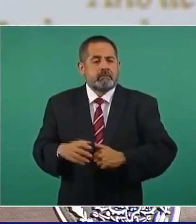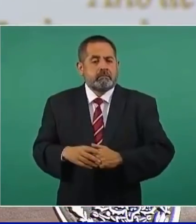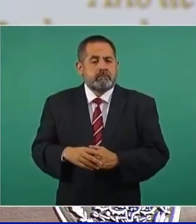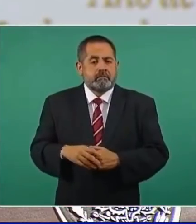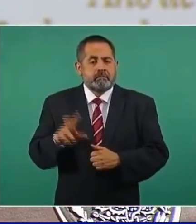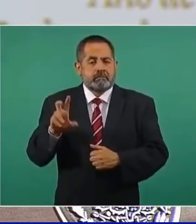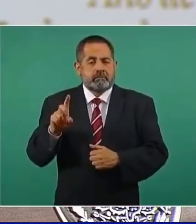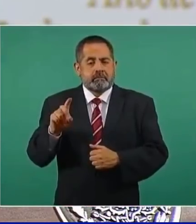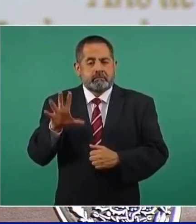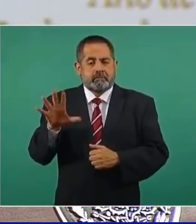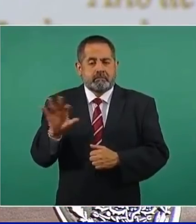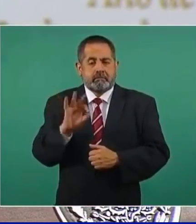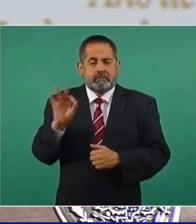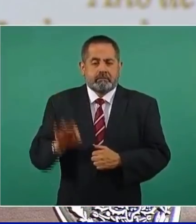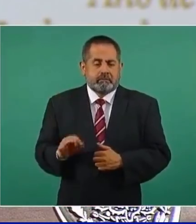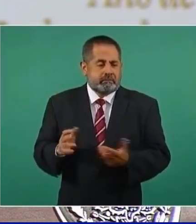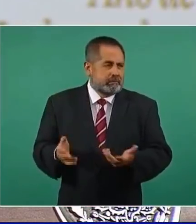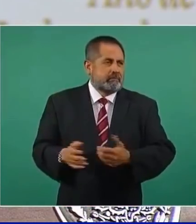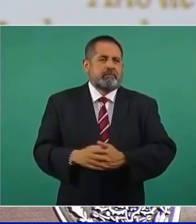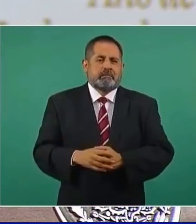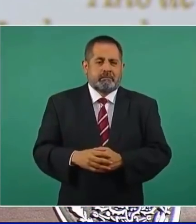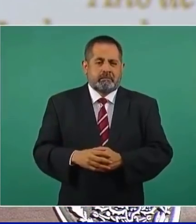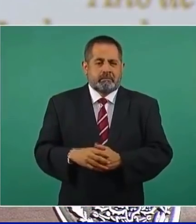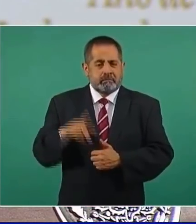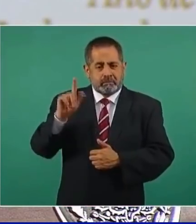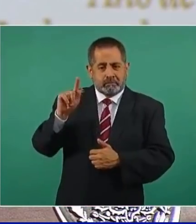el 35%.